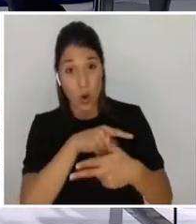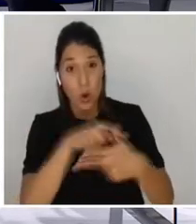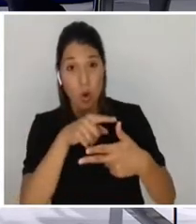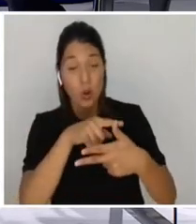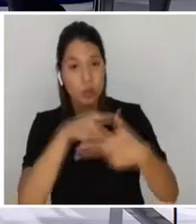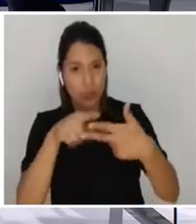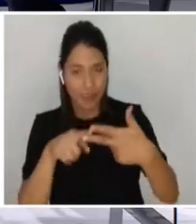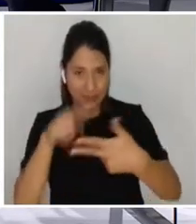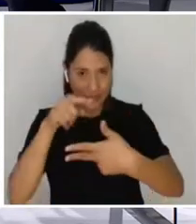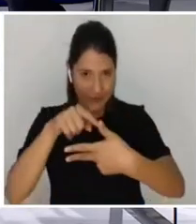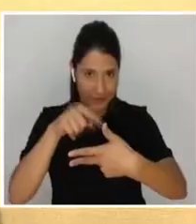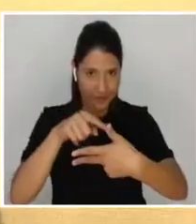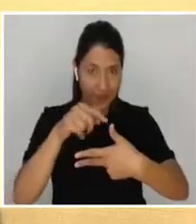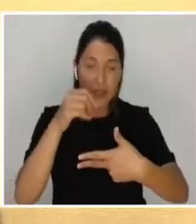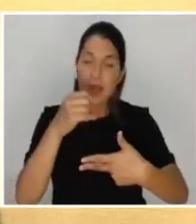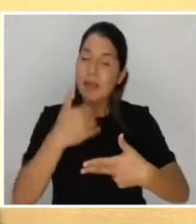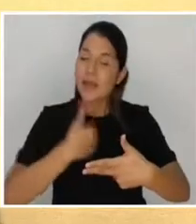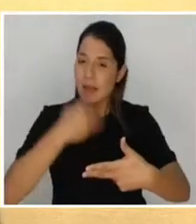bueno, la idea de negocio,